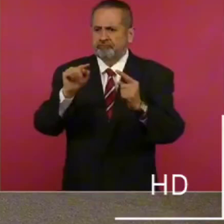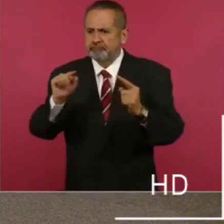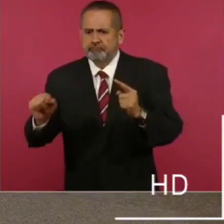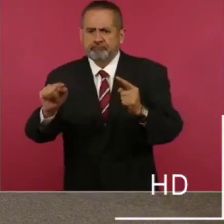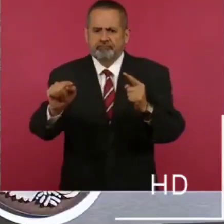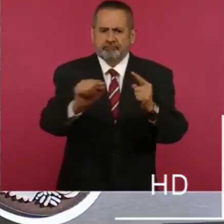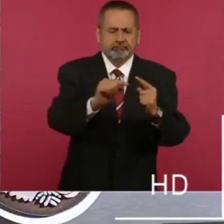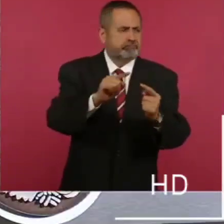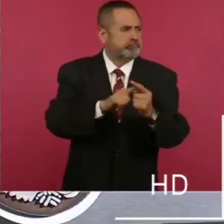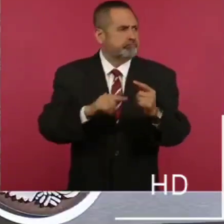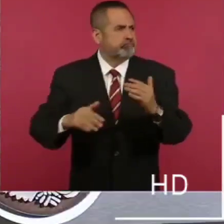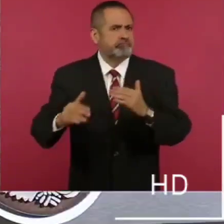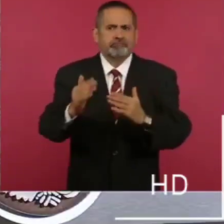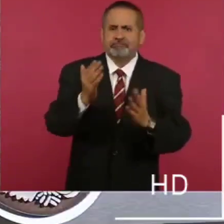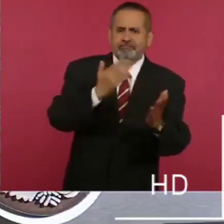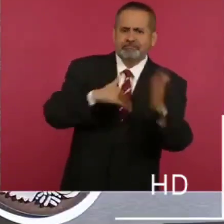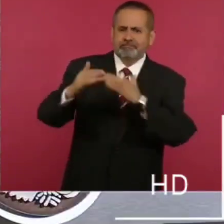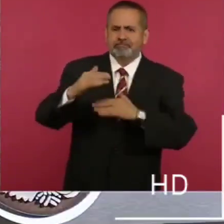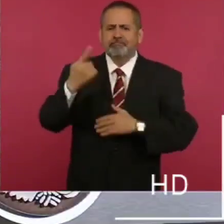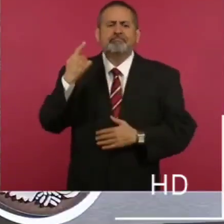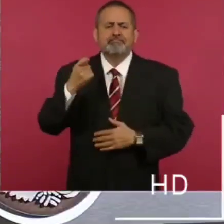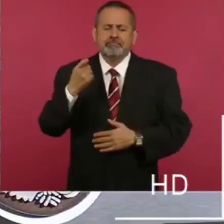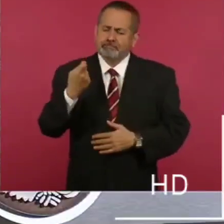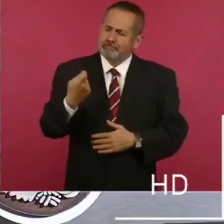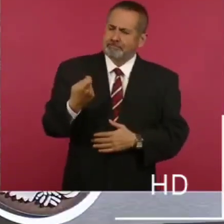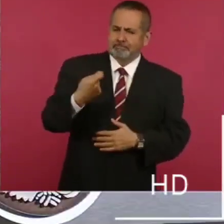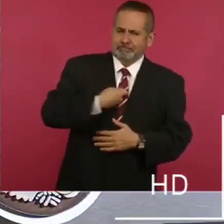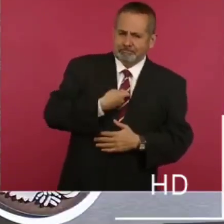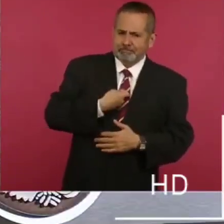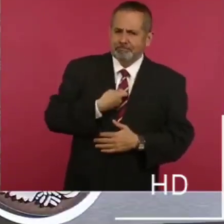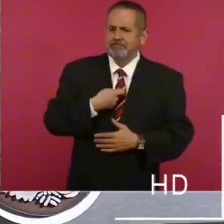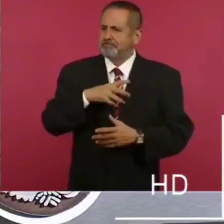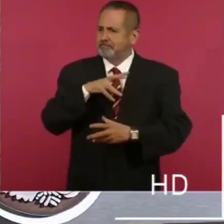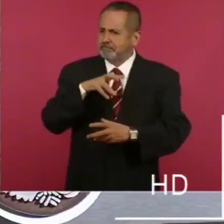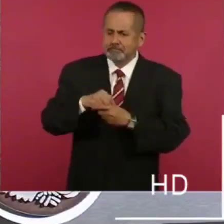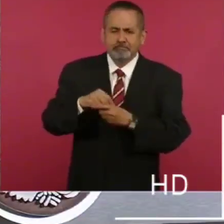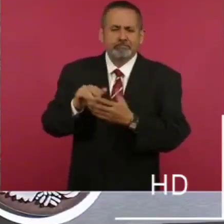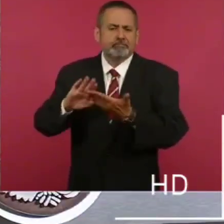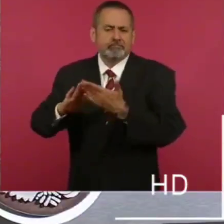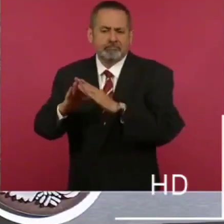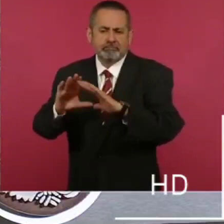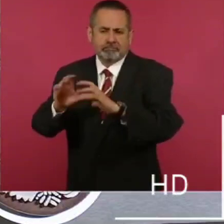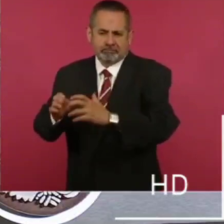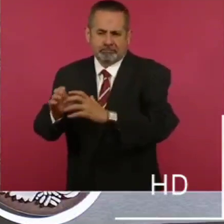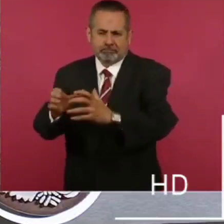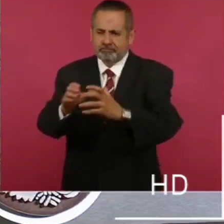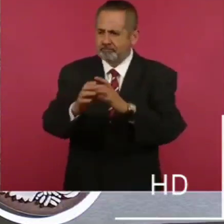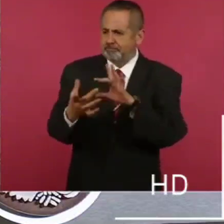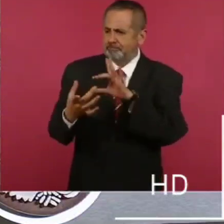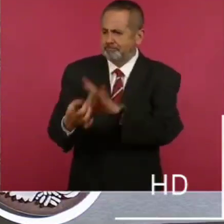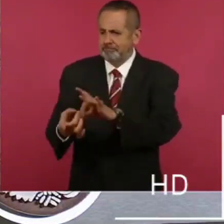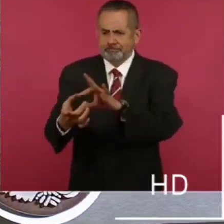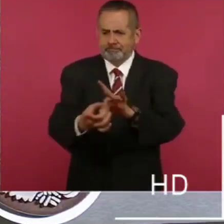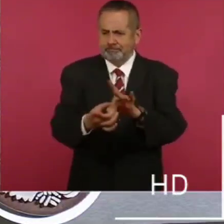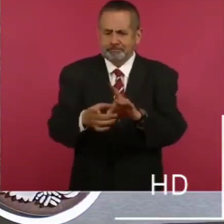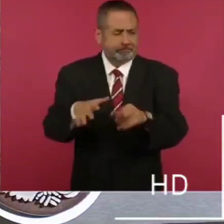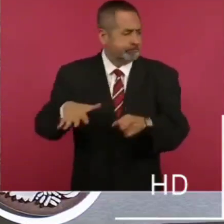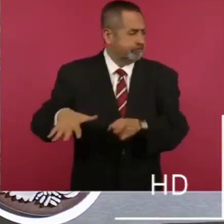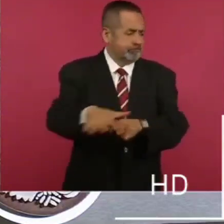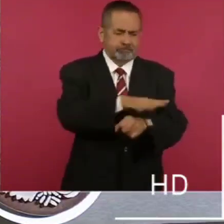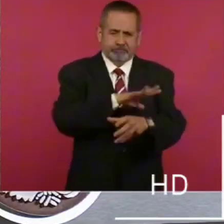la identidad, fortalecer la inclusión de las comunidades, el sentido de pertenencia,